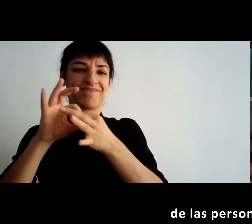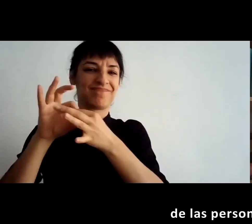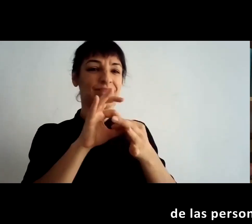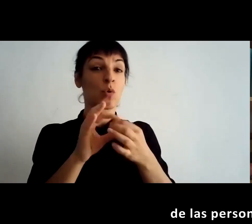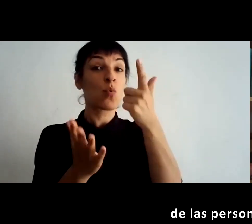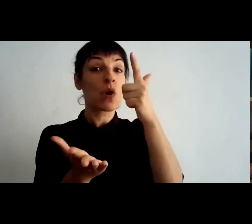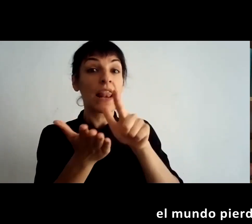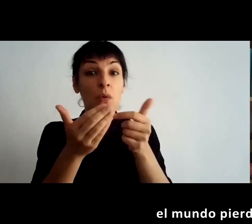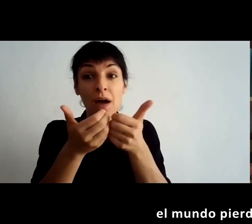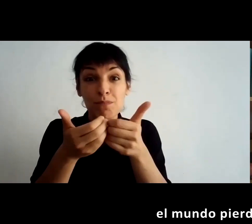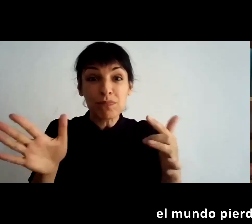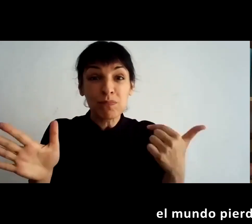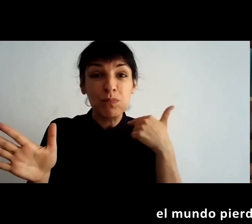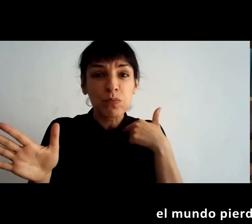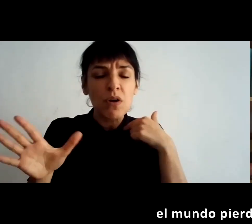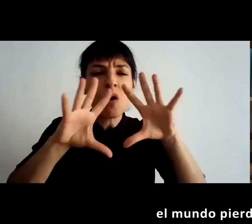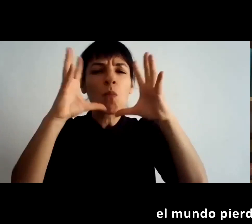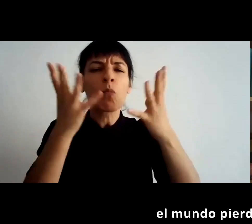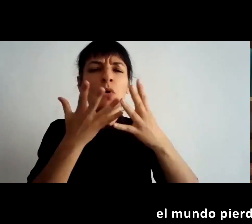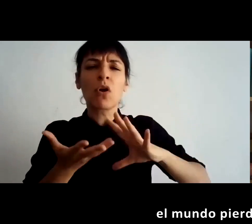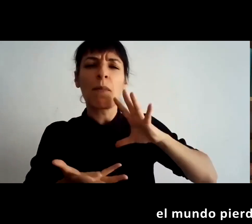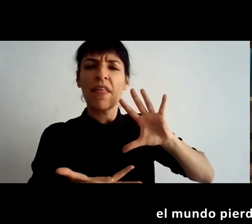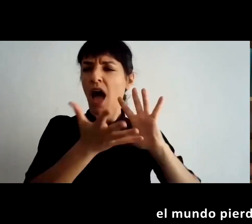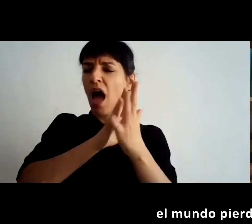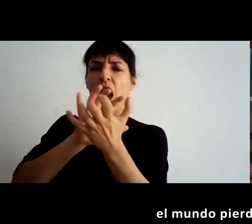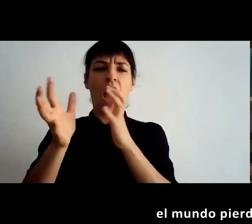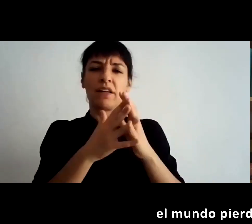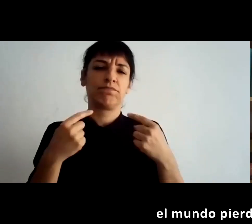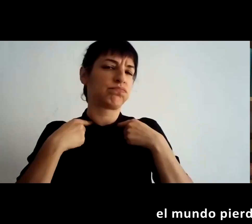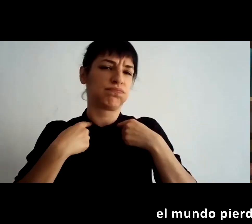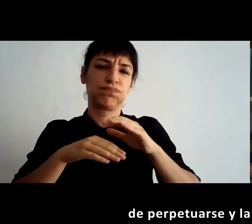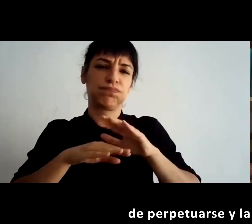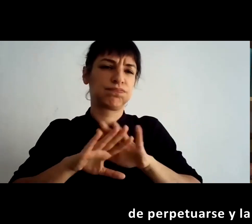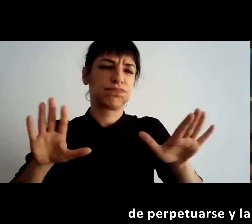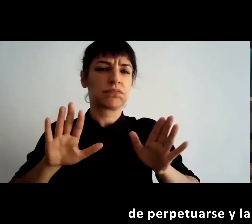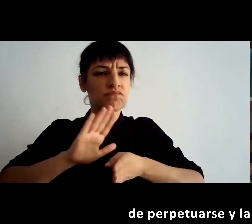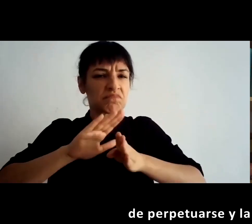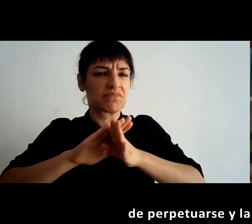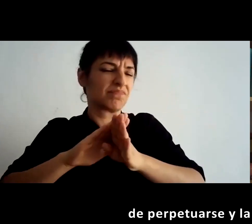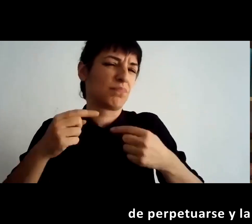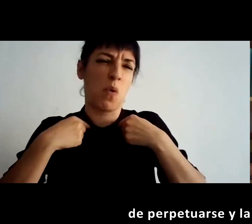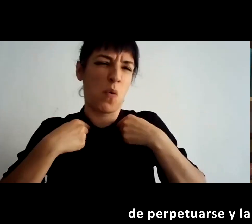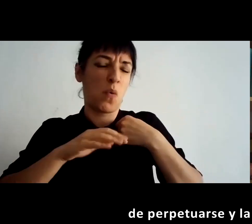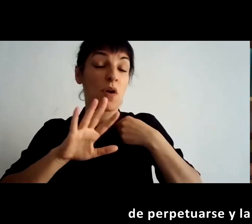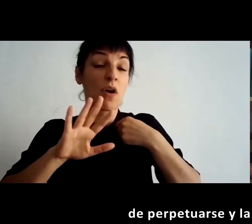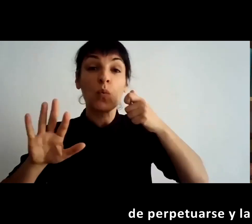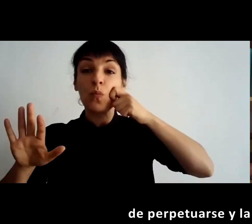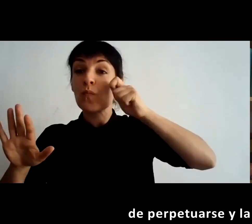lengua, el mundo pierde la capacidad de entenderse a sí mismo, de perpetuarse. Y la humanidad,